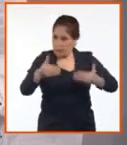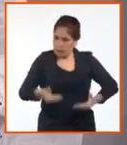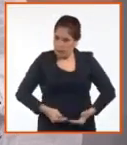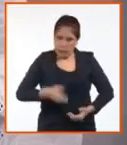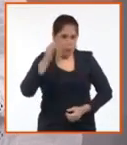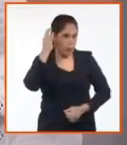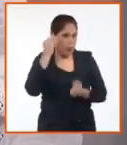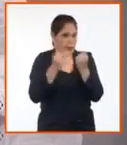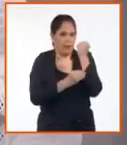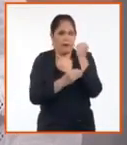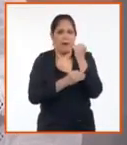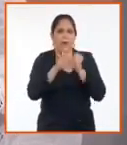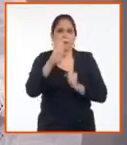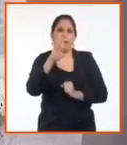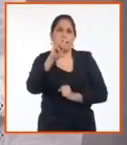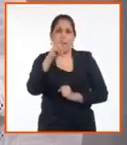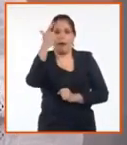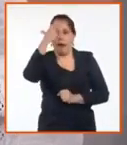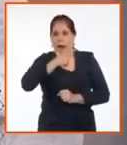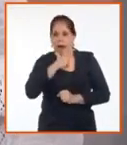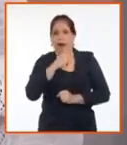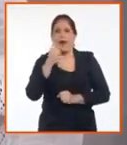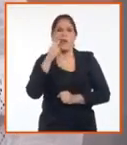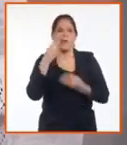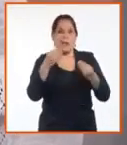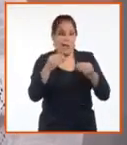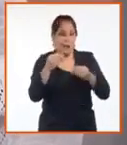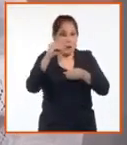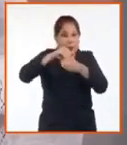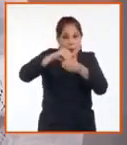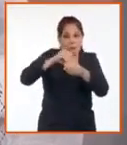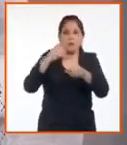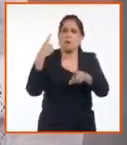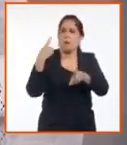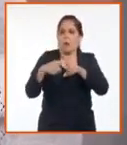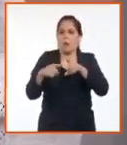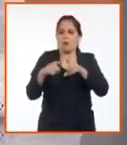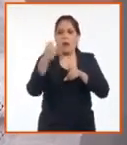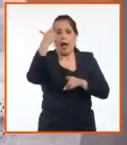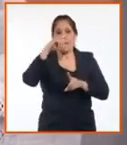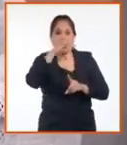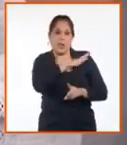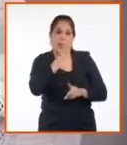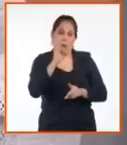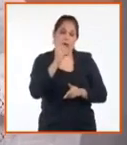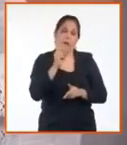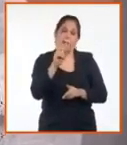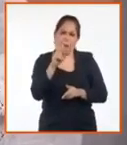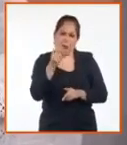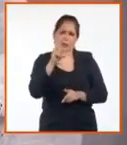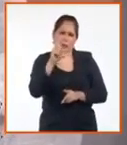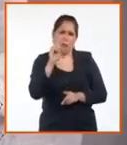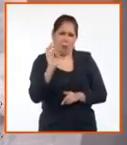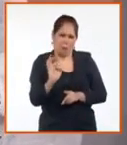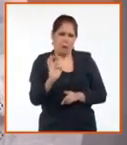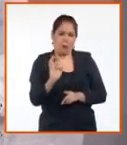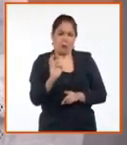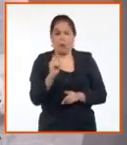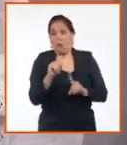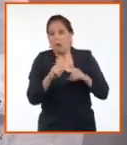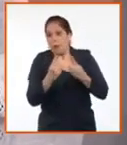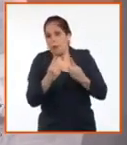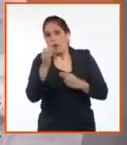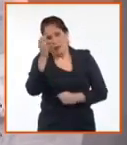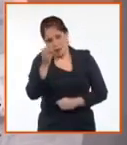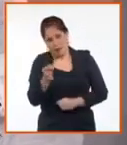la vitamina tiene el hierro y tiene el ácido ascórbico o vitamina c y es increíble pero muy cierto